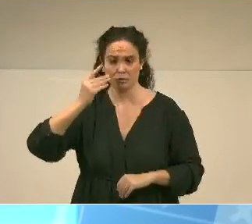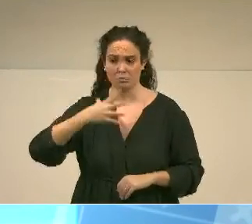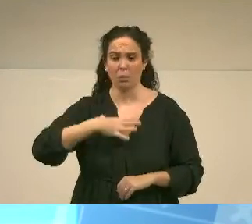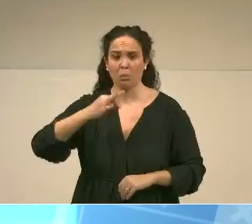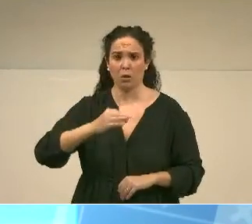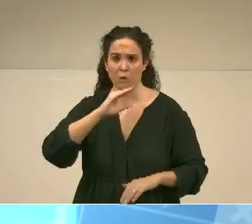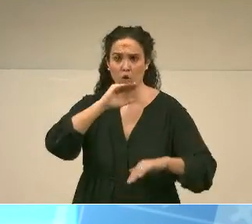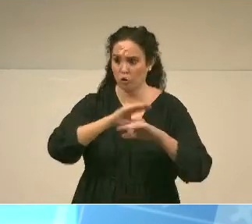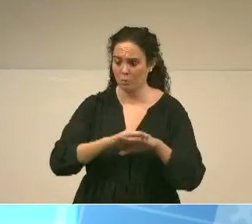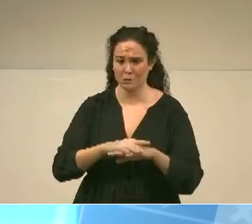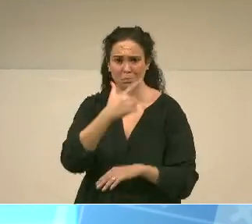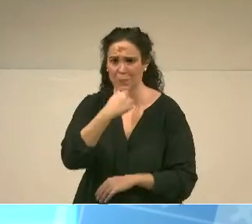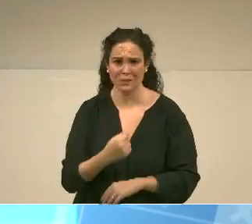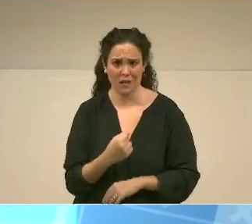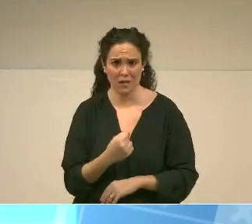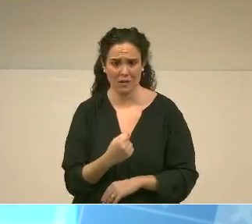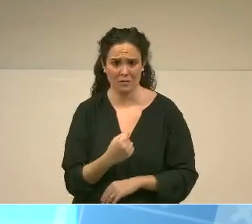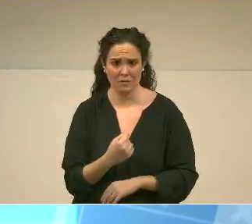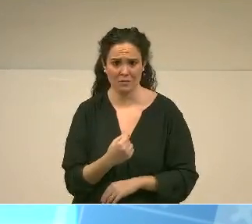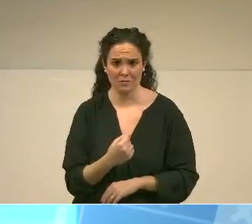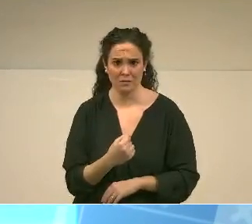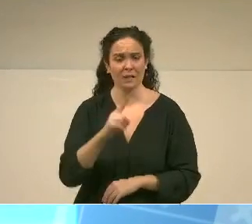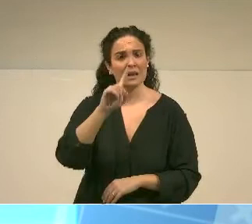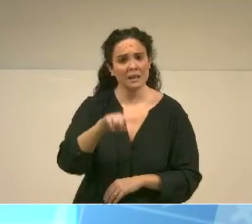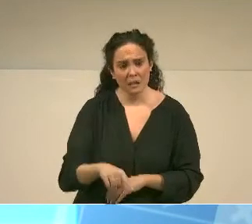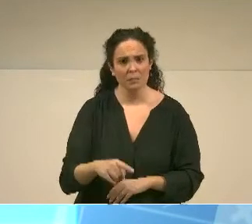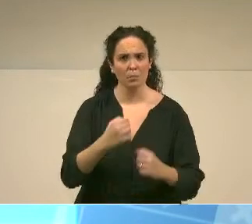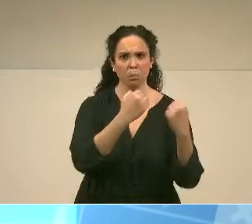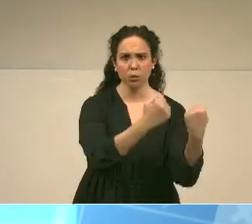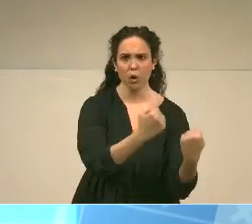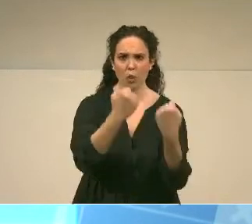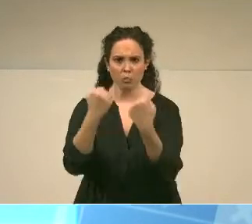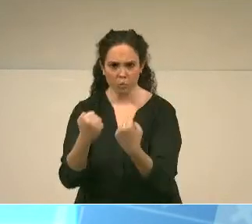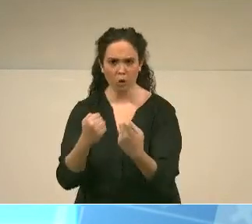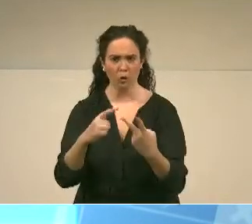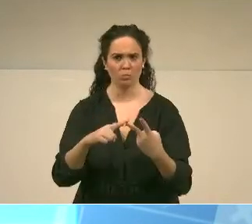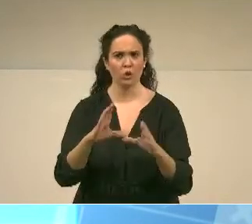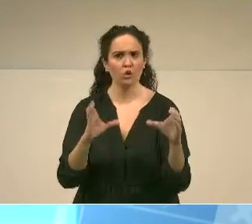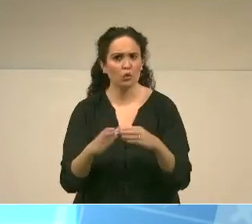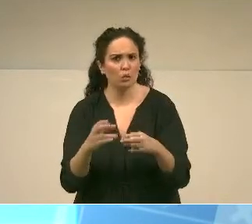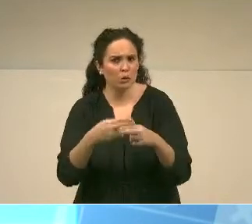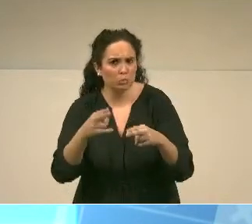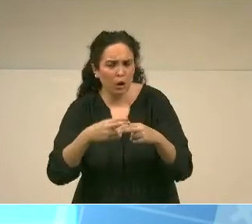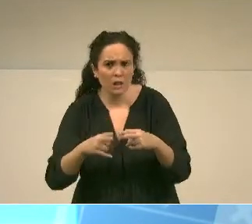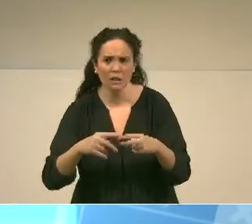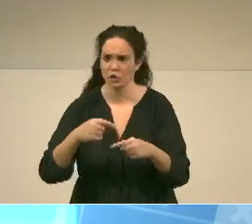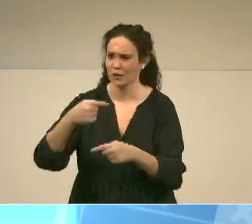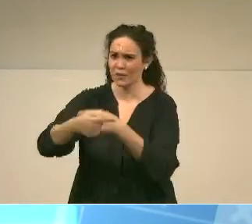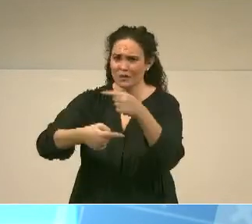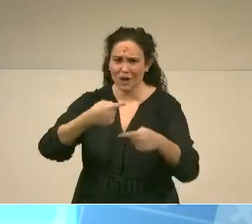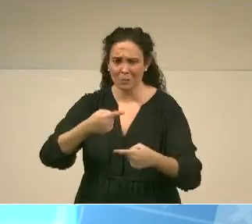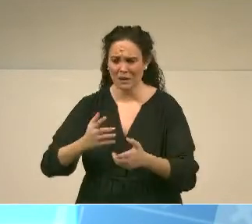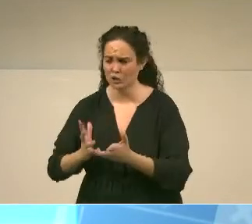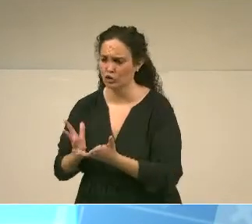Jakina, arauak beteta, baino baita ere, erakundeek, alderdi politikoek, familiek eta beste